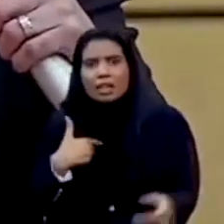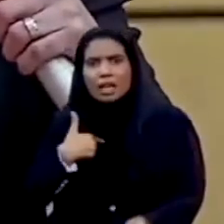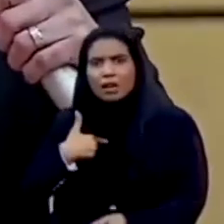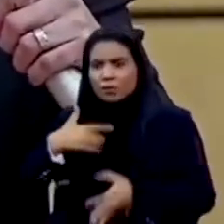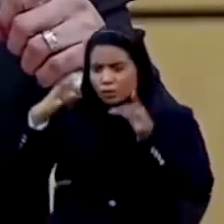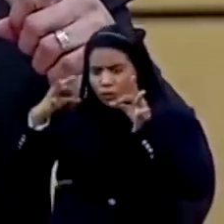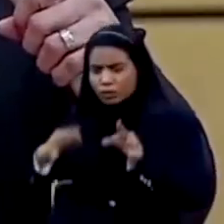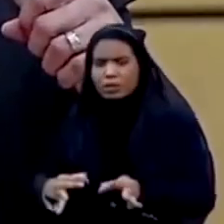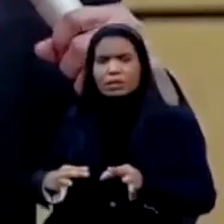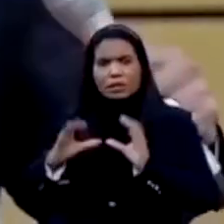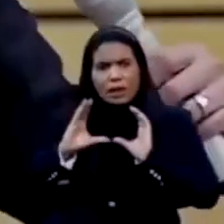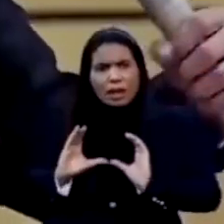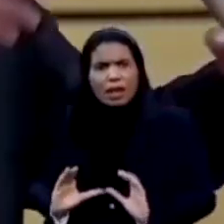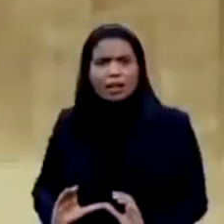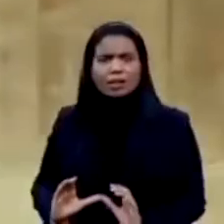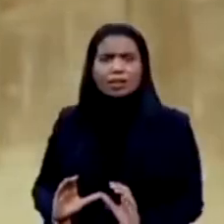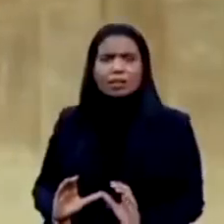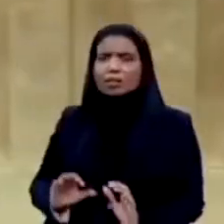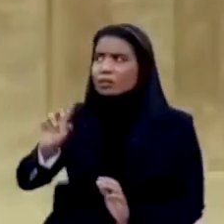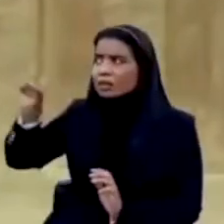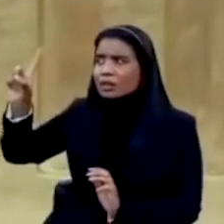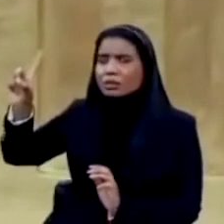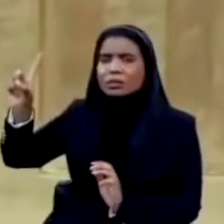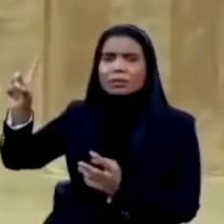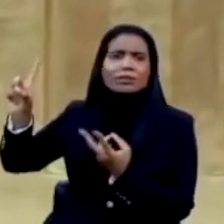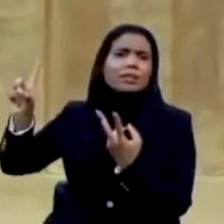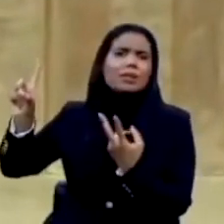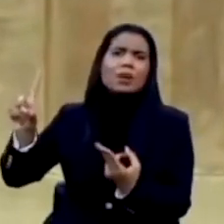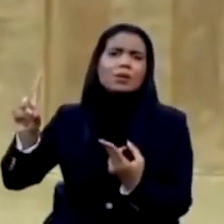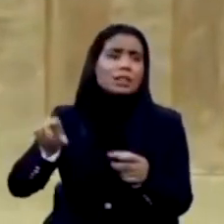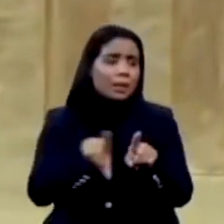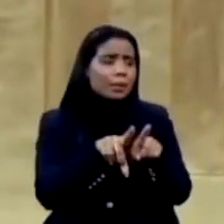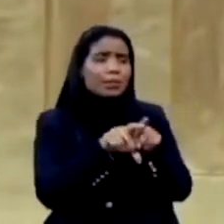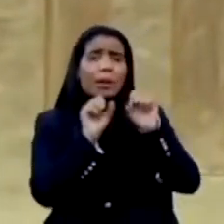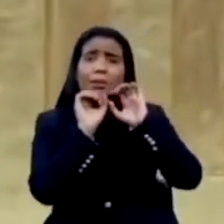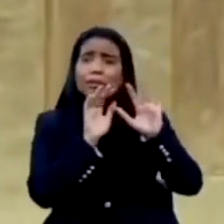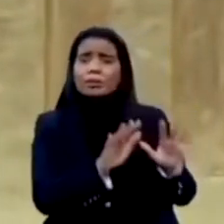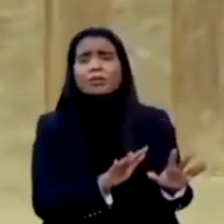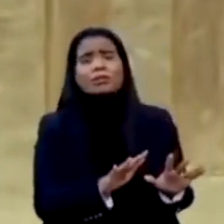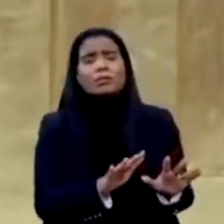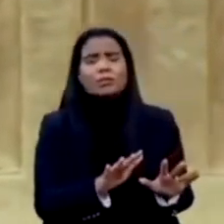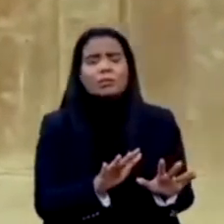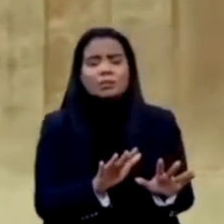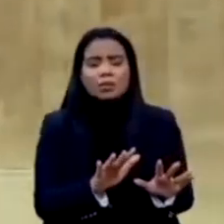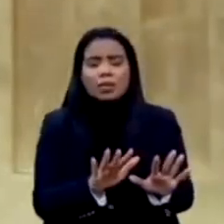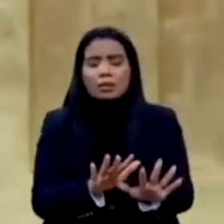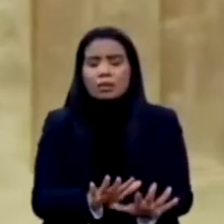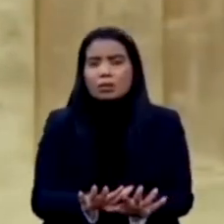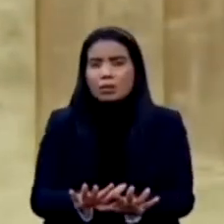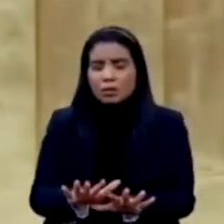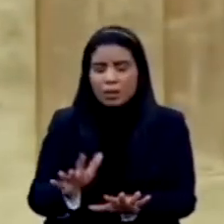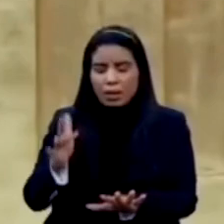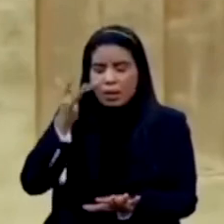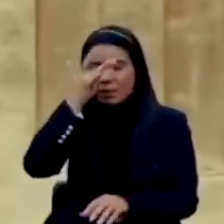mía dios no va a cumplir con la de él pero cuando la persona